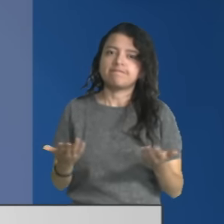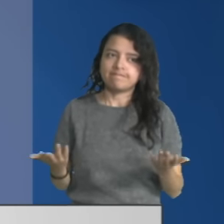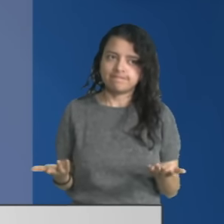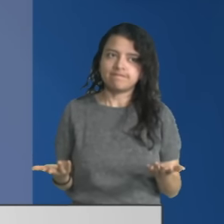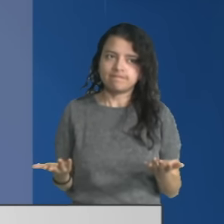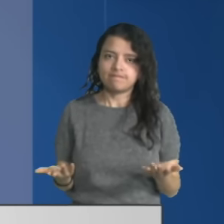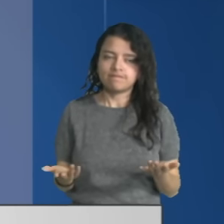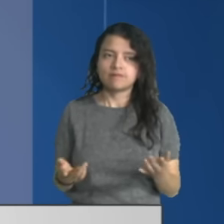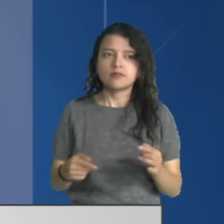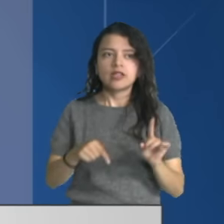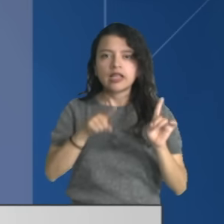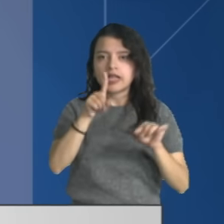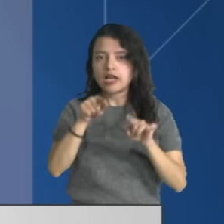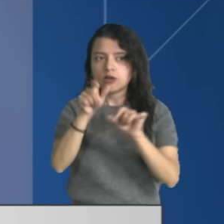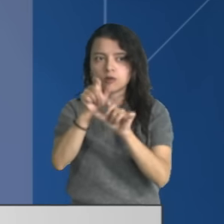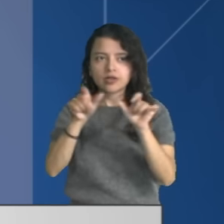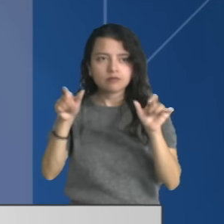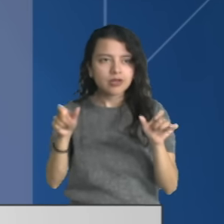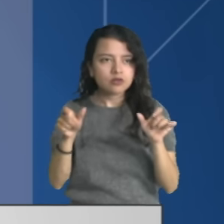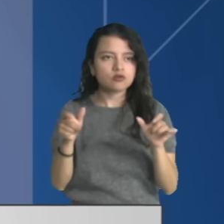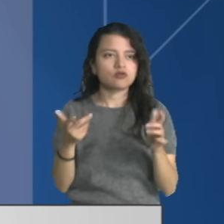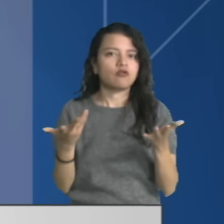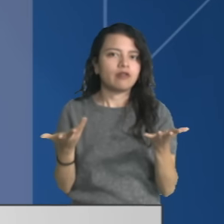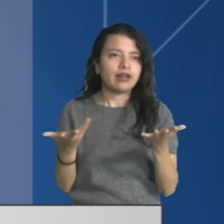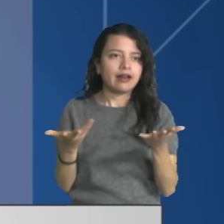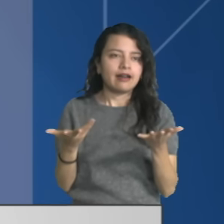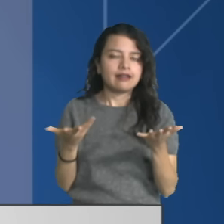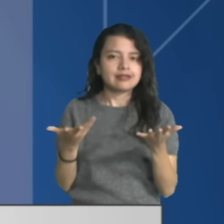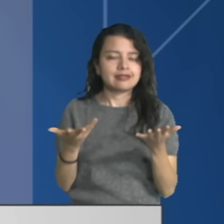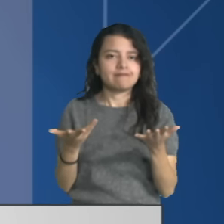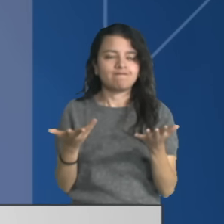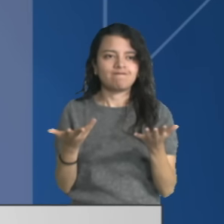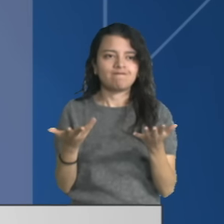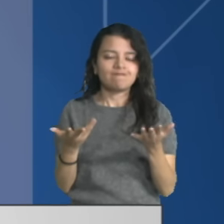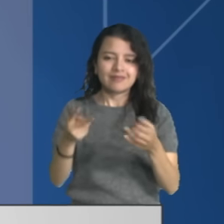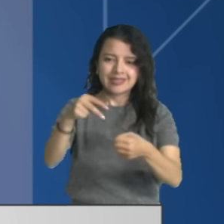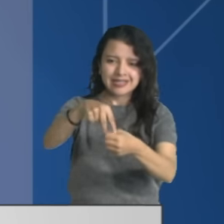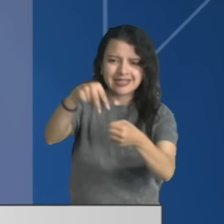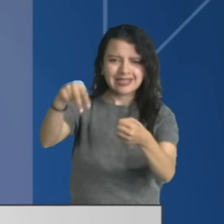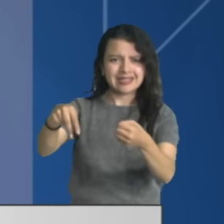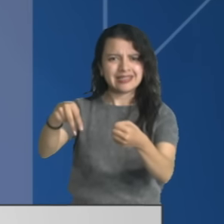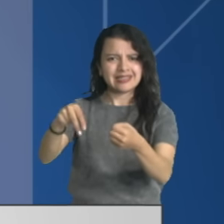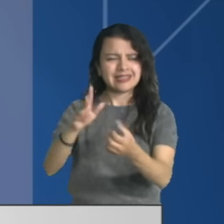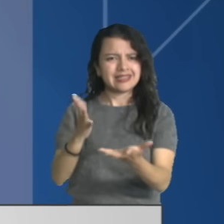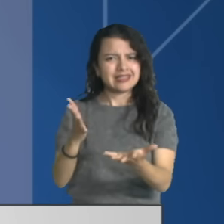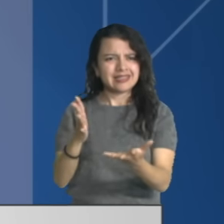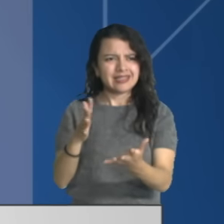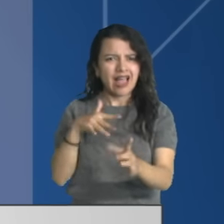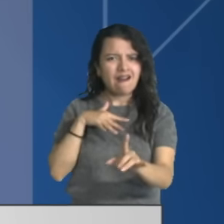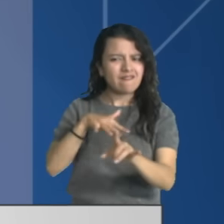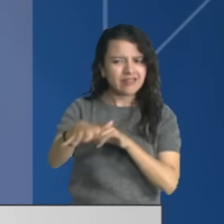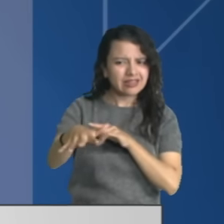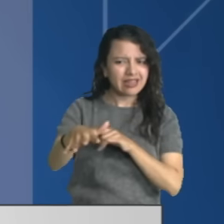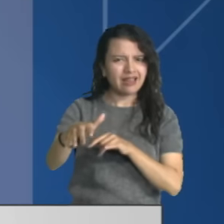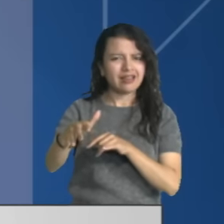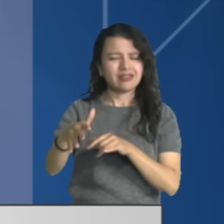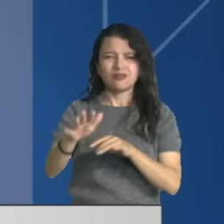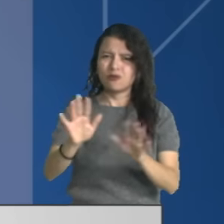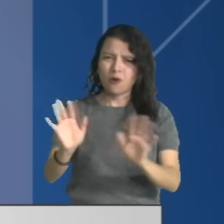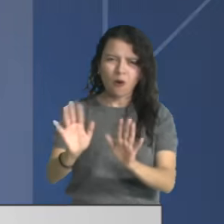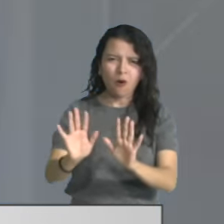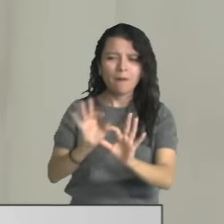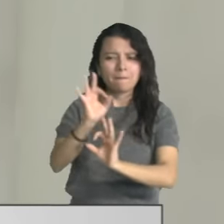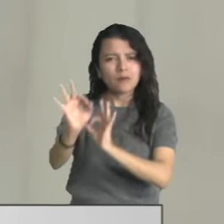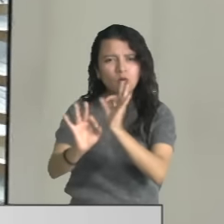población civil, a las comunidades y a los líderes de este conflicto armado absurdo que nada nos deja a nuestro